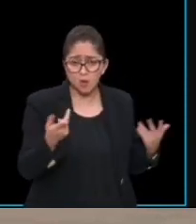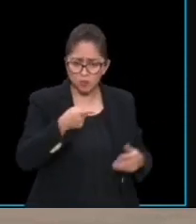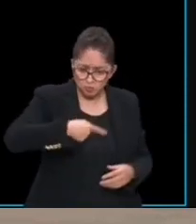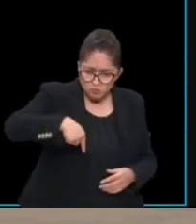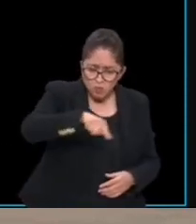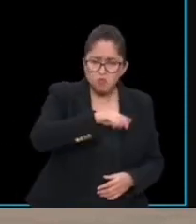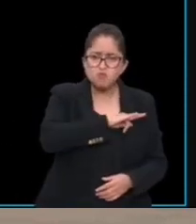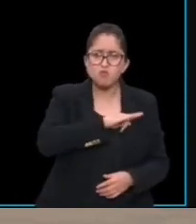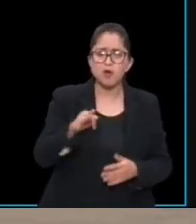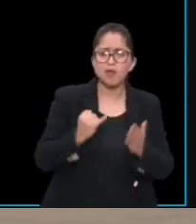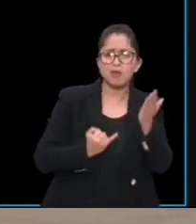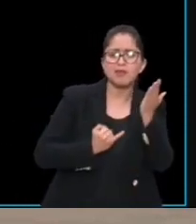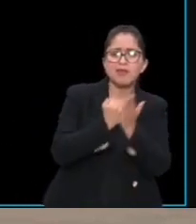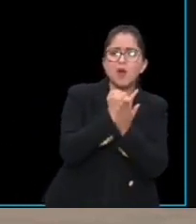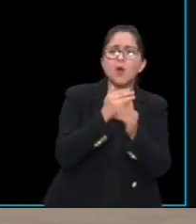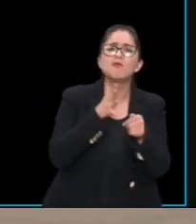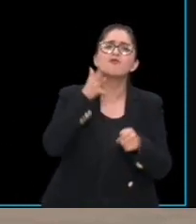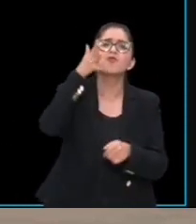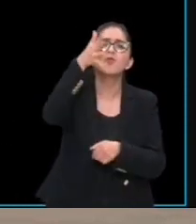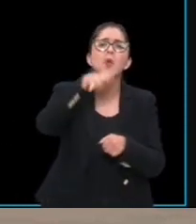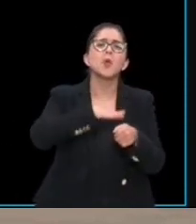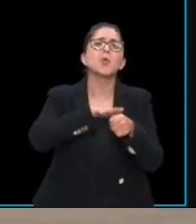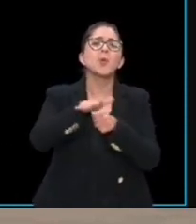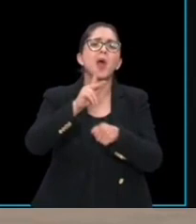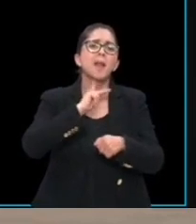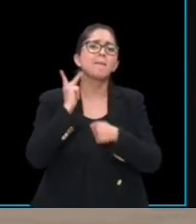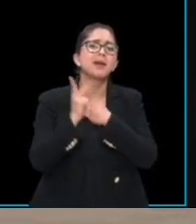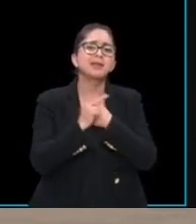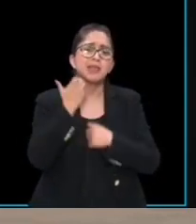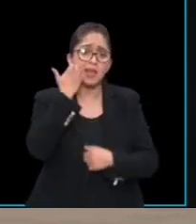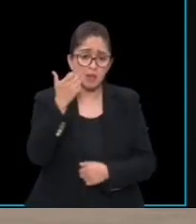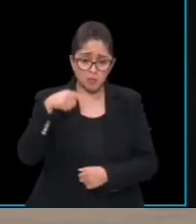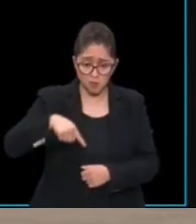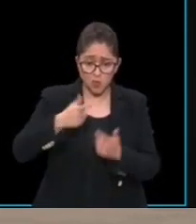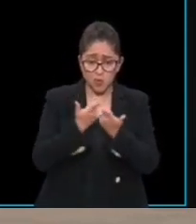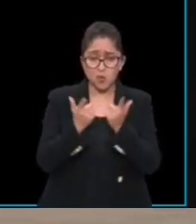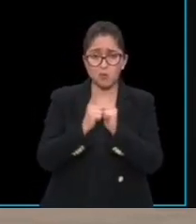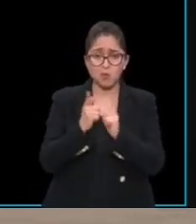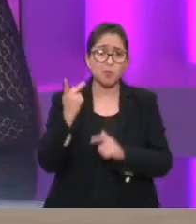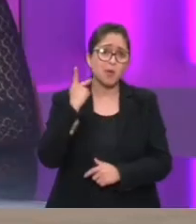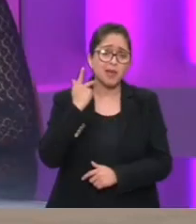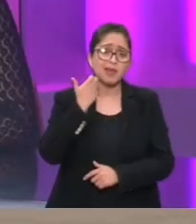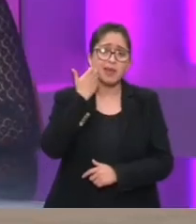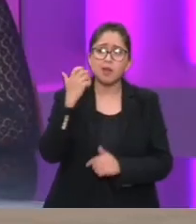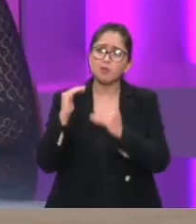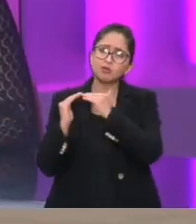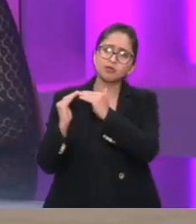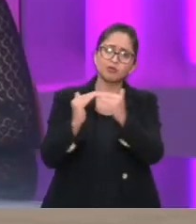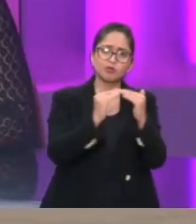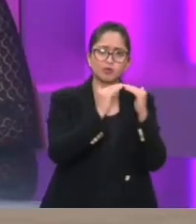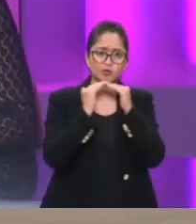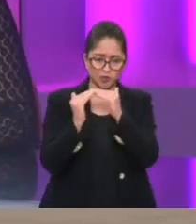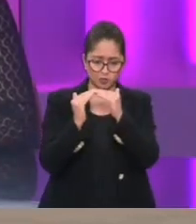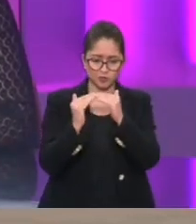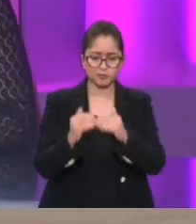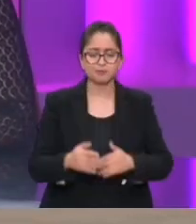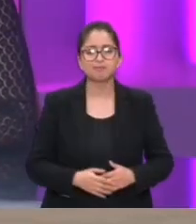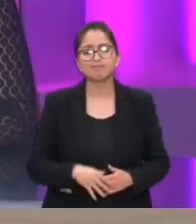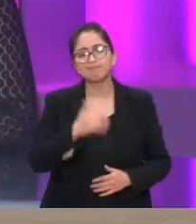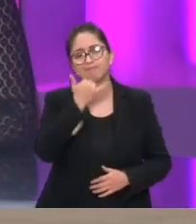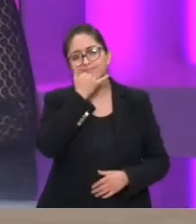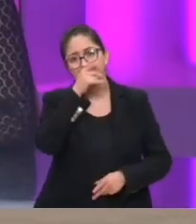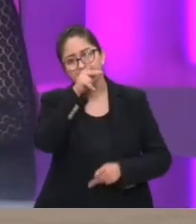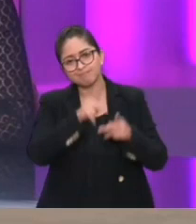y creo que desde las redes sociales progresistas queremos un país que sea de todos, un país que no sea para las agotamos su tiempo. Vamos con Leticia